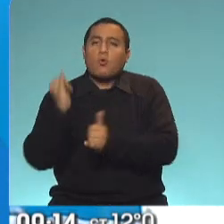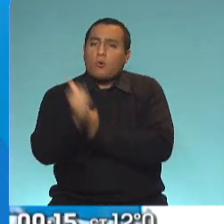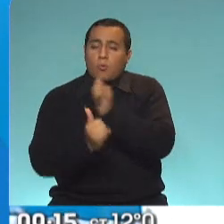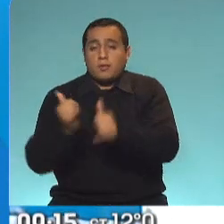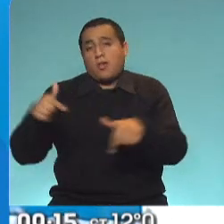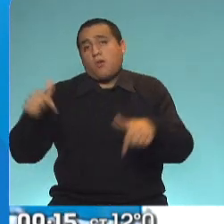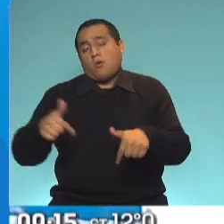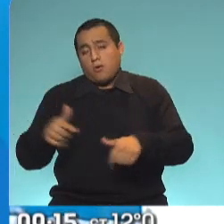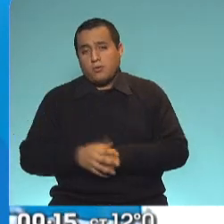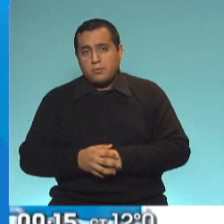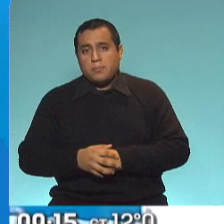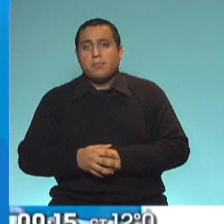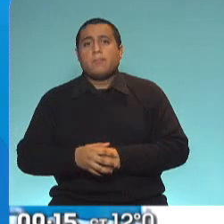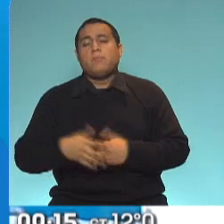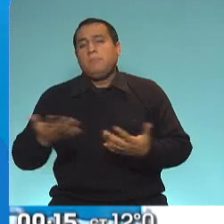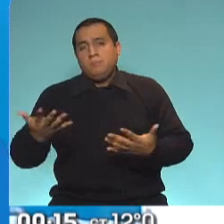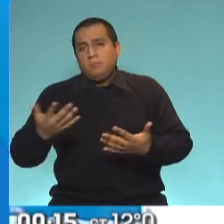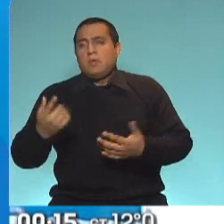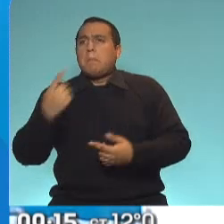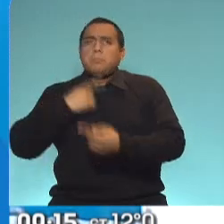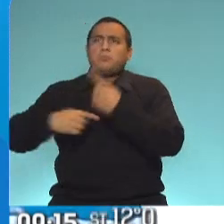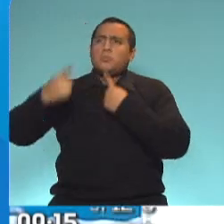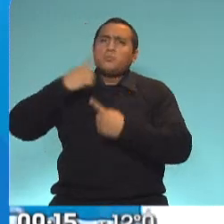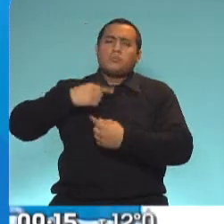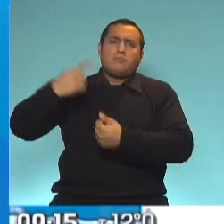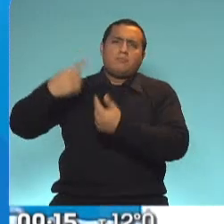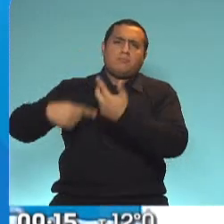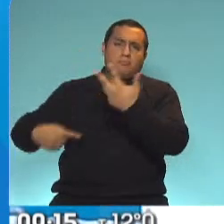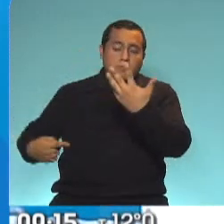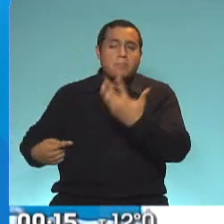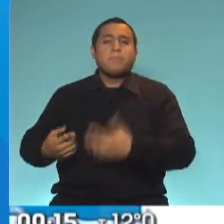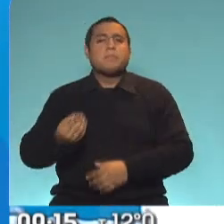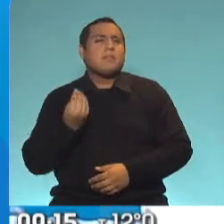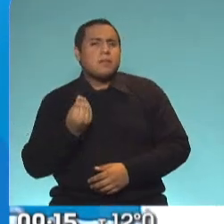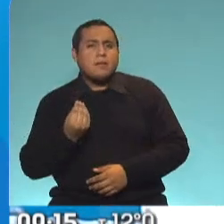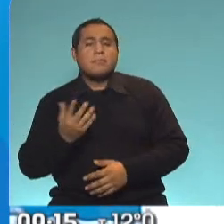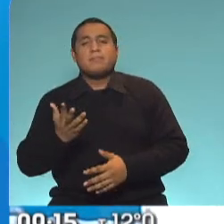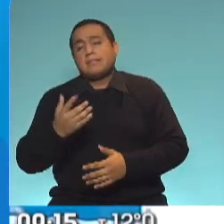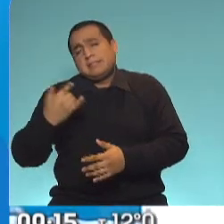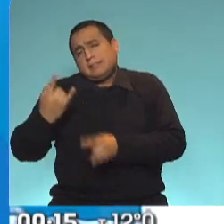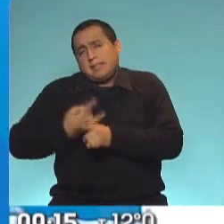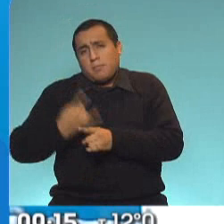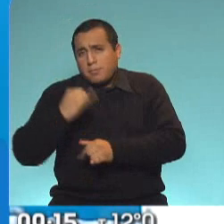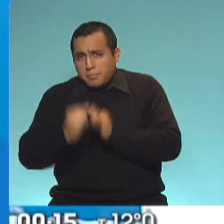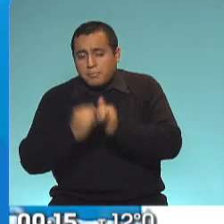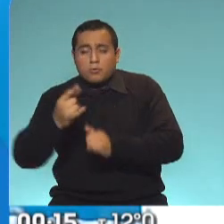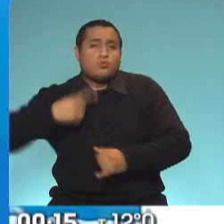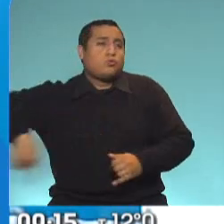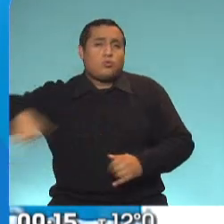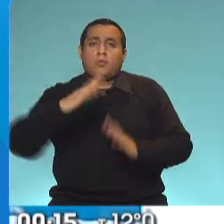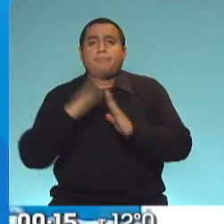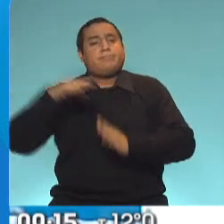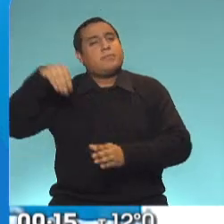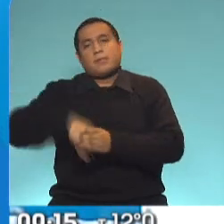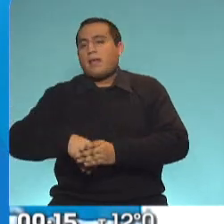en función de muchas consultas y de muchos comentarios, es que, como decimos siempre, seguimos en aislamiento social